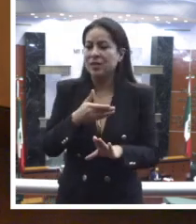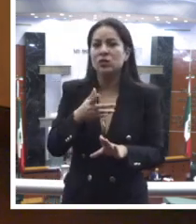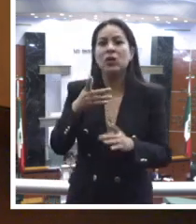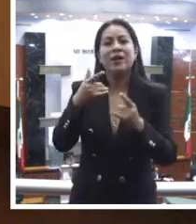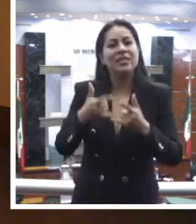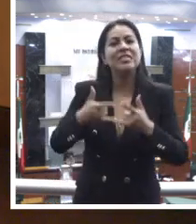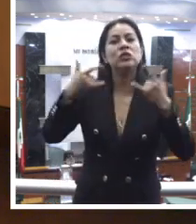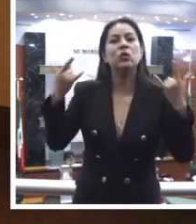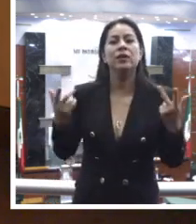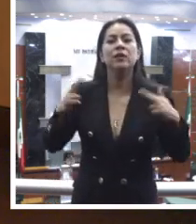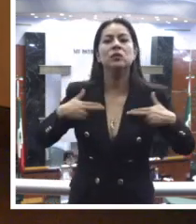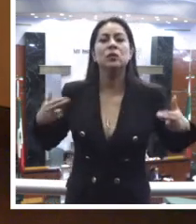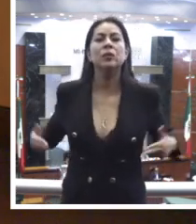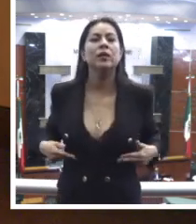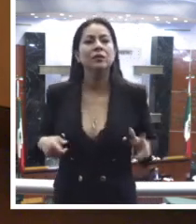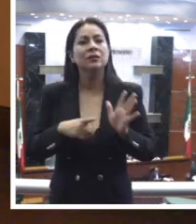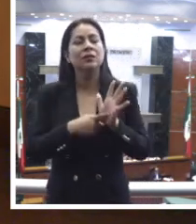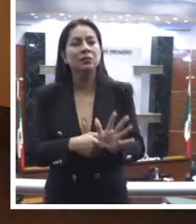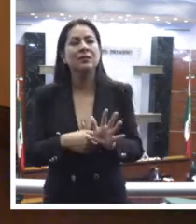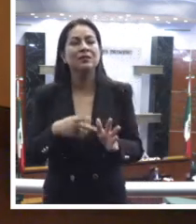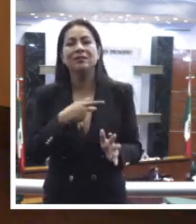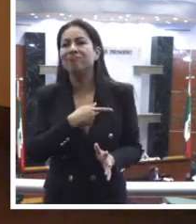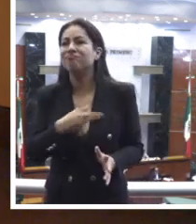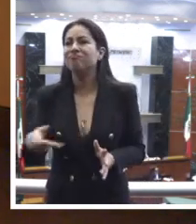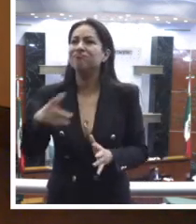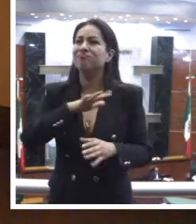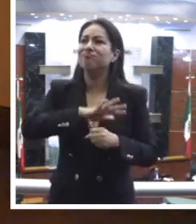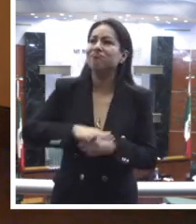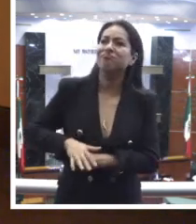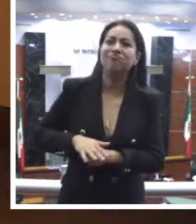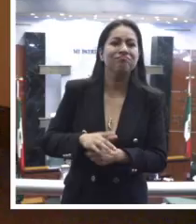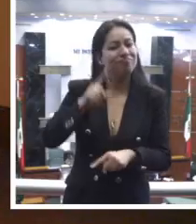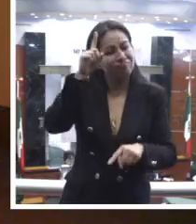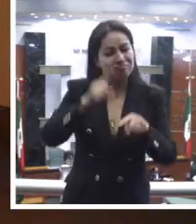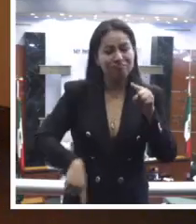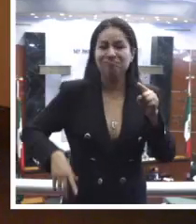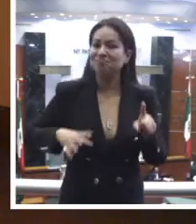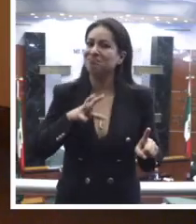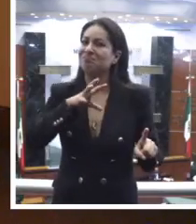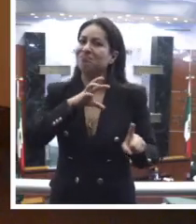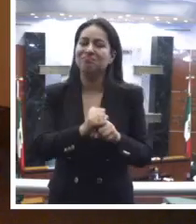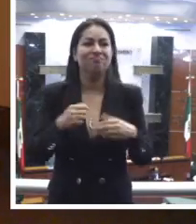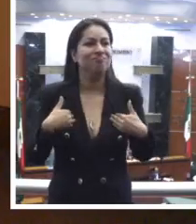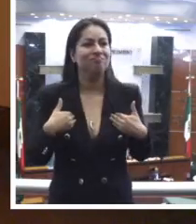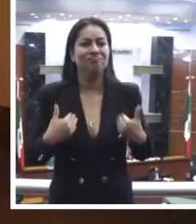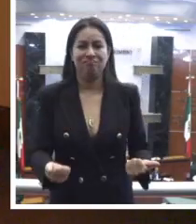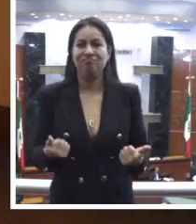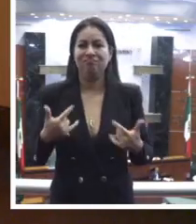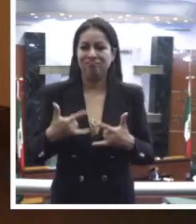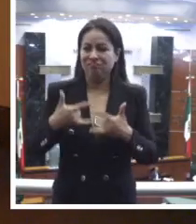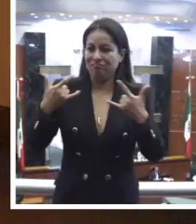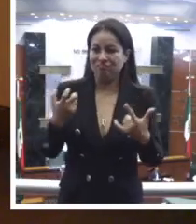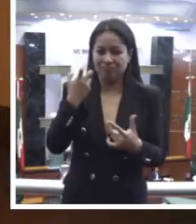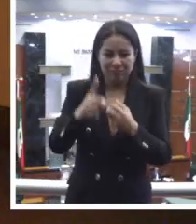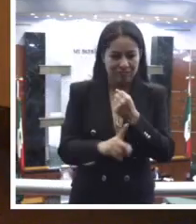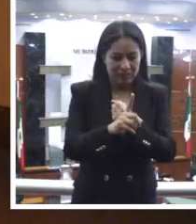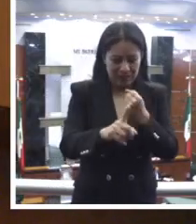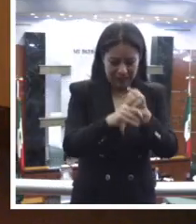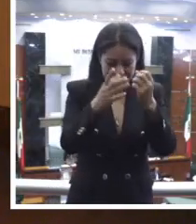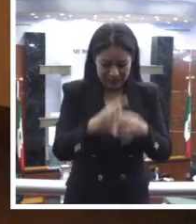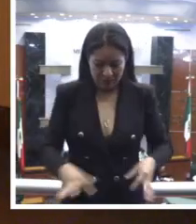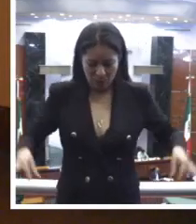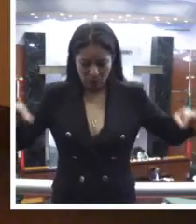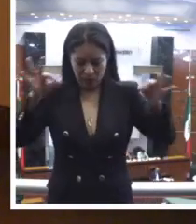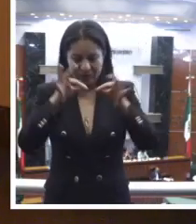hay historias humanas que reflejan un ciclo de marginación que no hemos logrado romper. Entender las raíces de esta problemática es